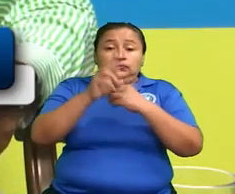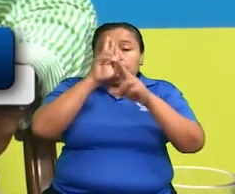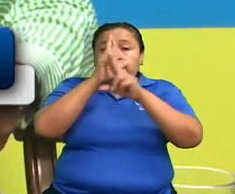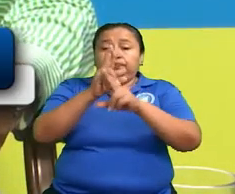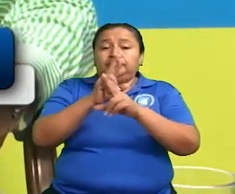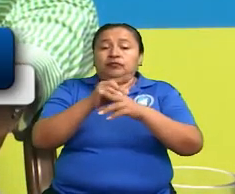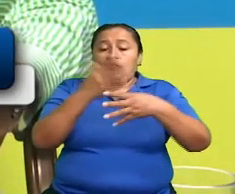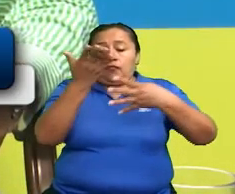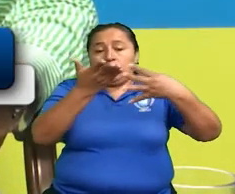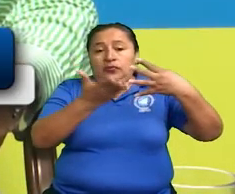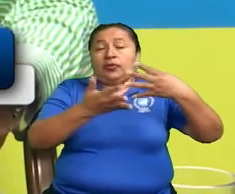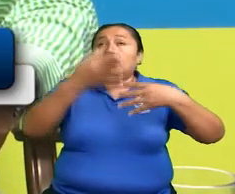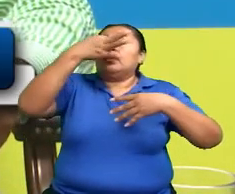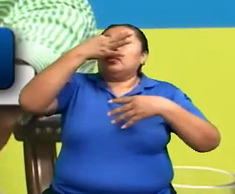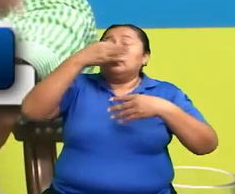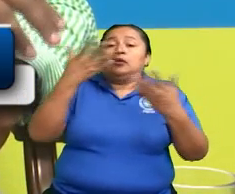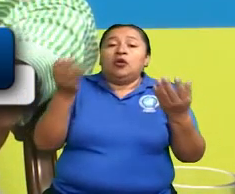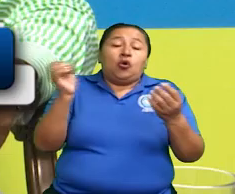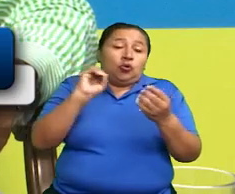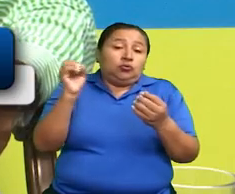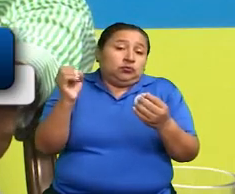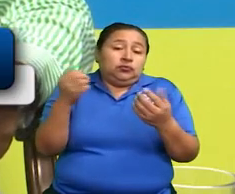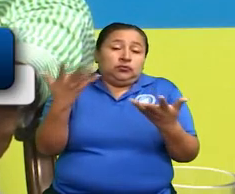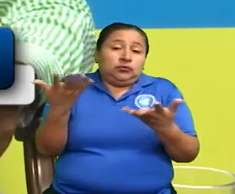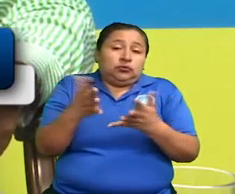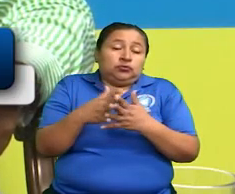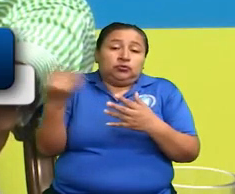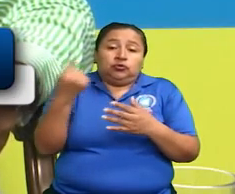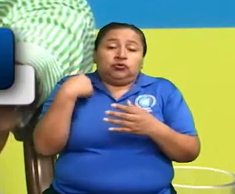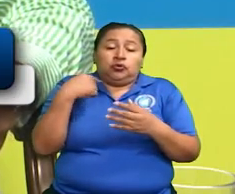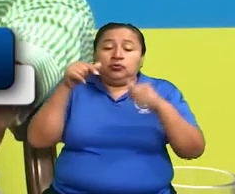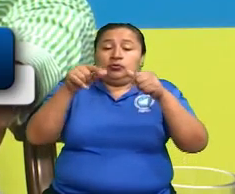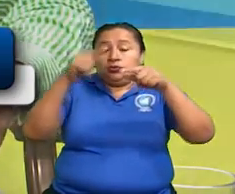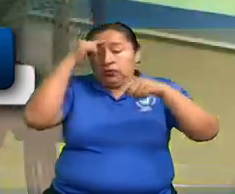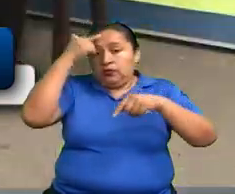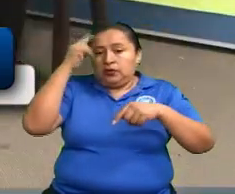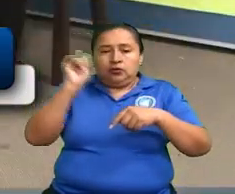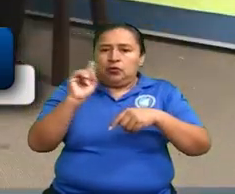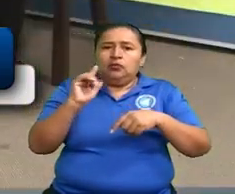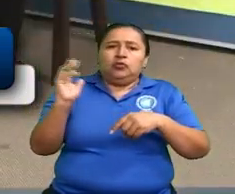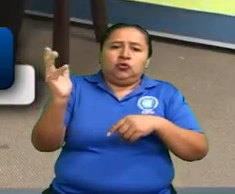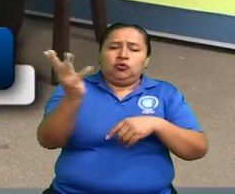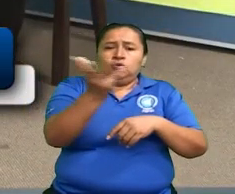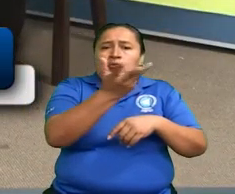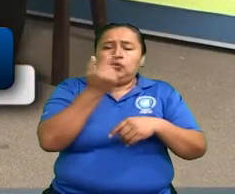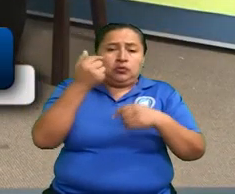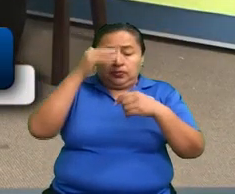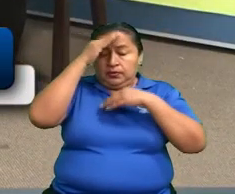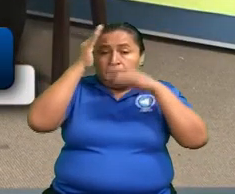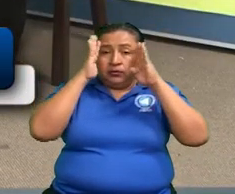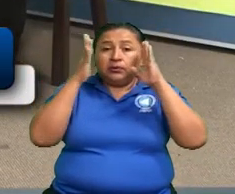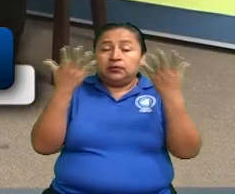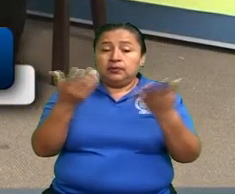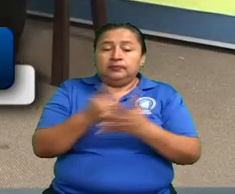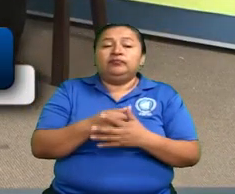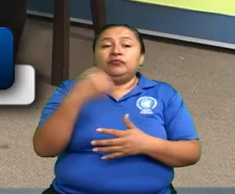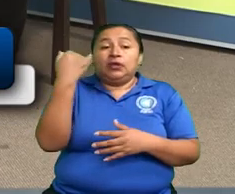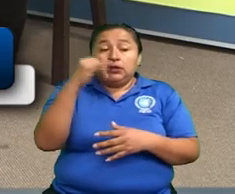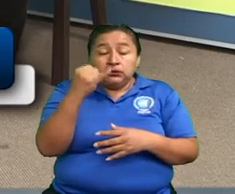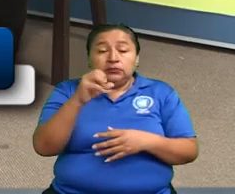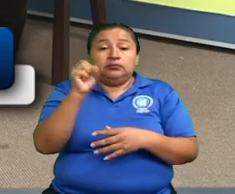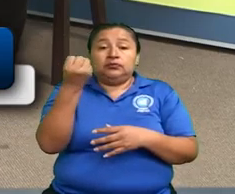este esquema de vacuna también. O sea, no solamente las unidades públicas, sino también las unidades privadas. Así es, nosotros como